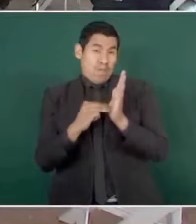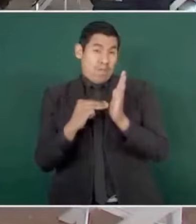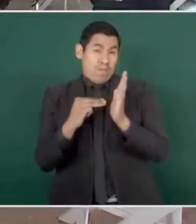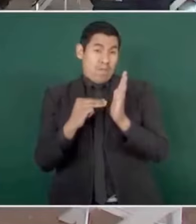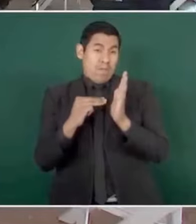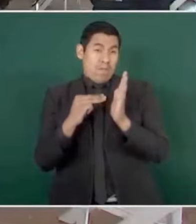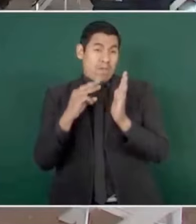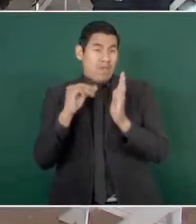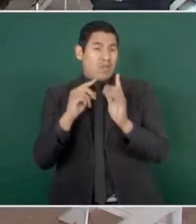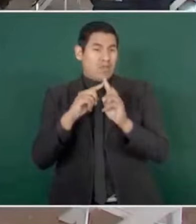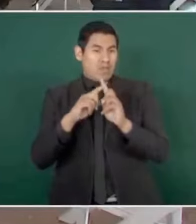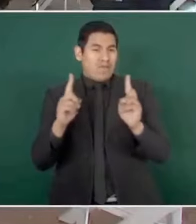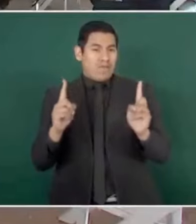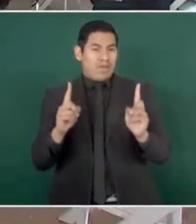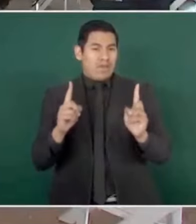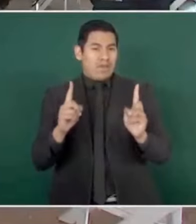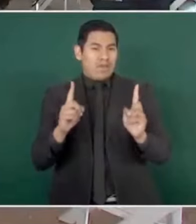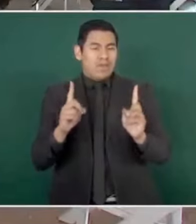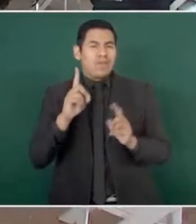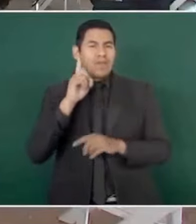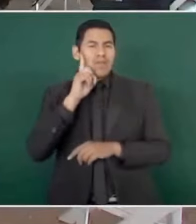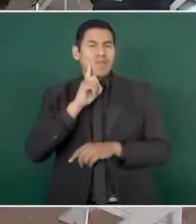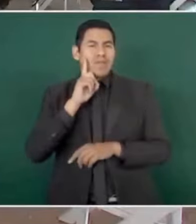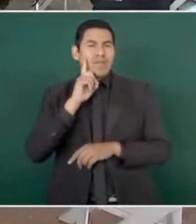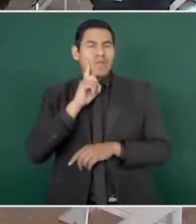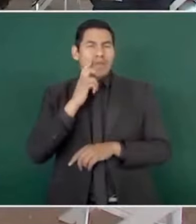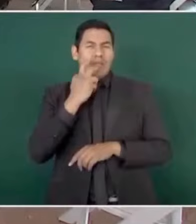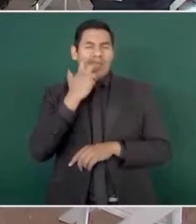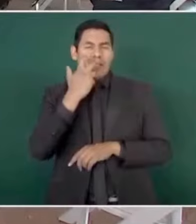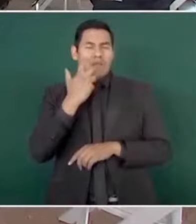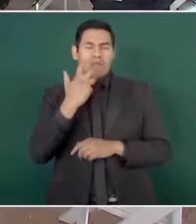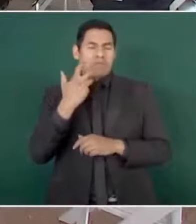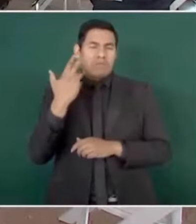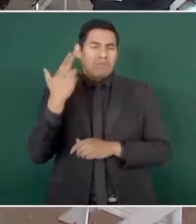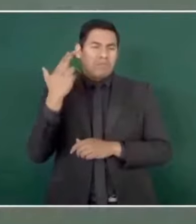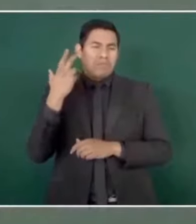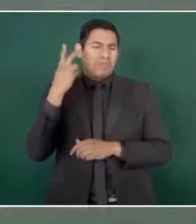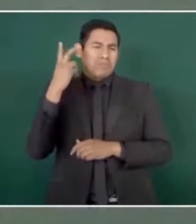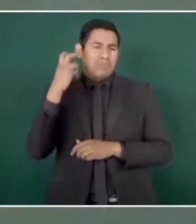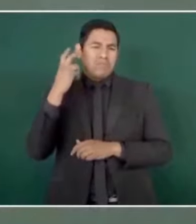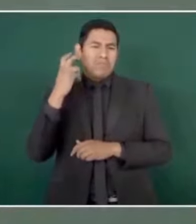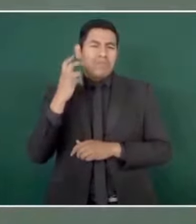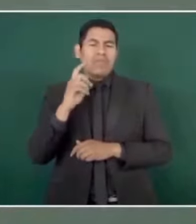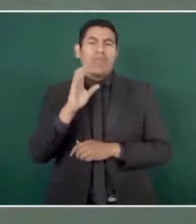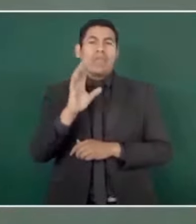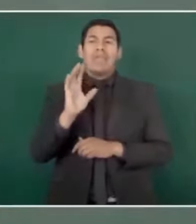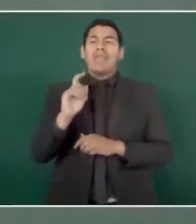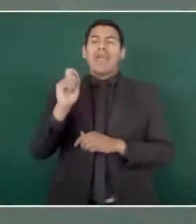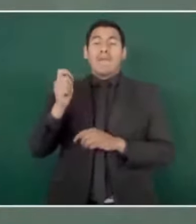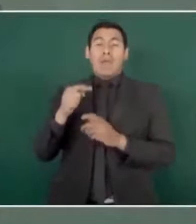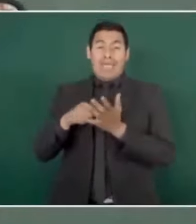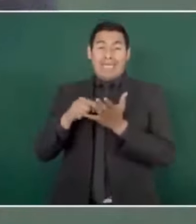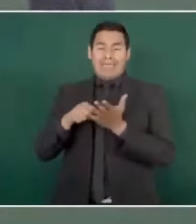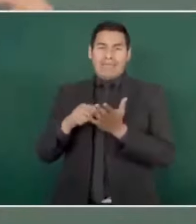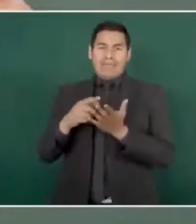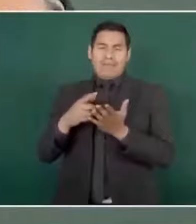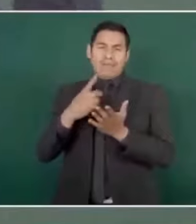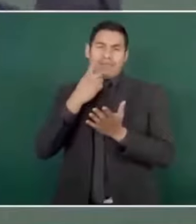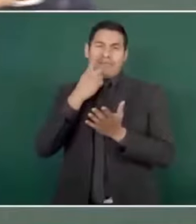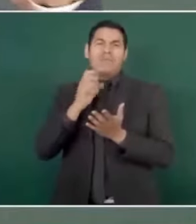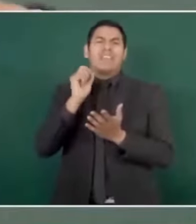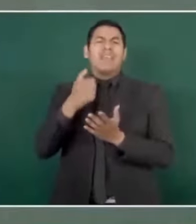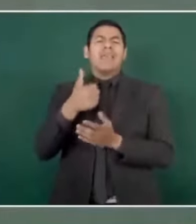Se tiene que ajustar 600 millones. O sea, hay una quita de 600, pero